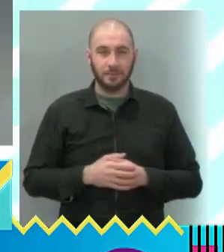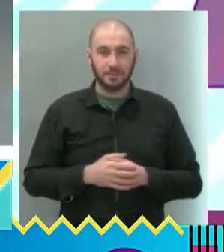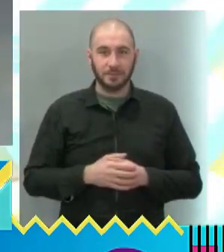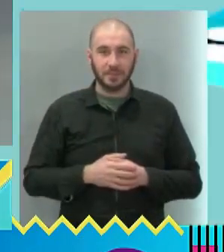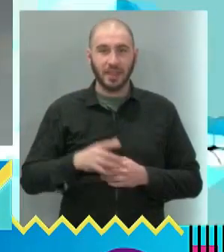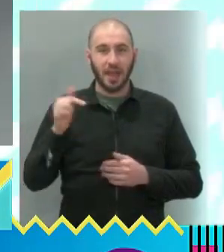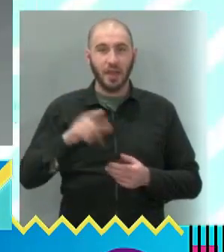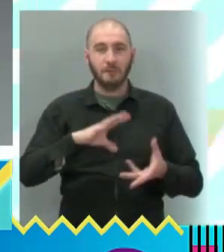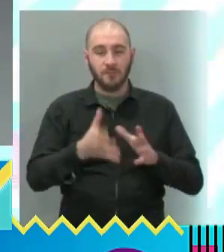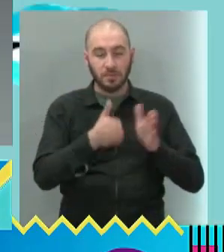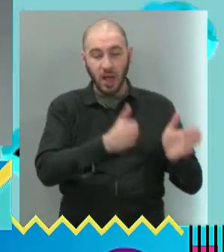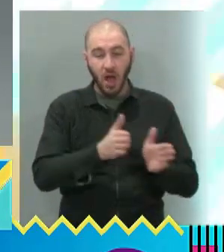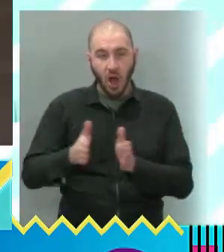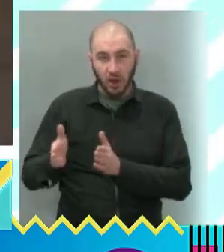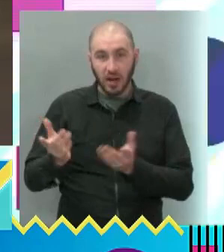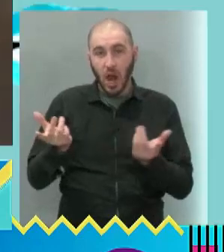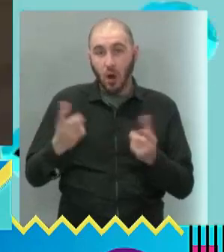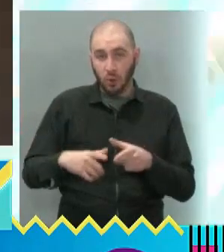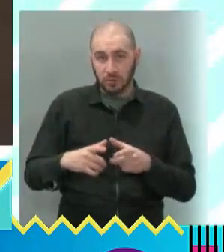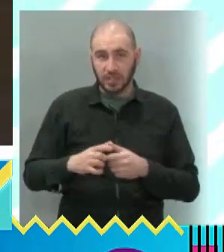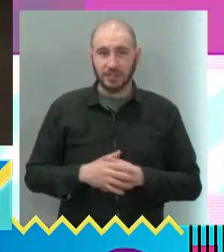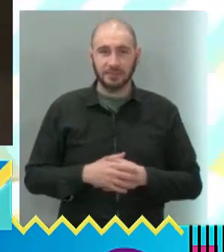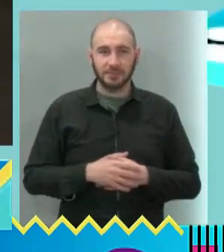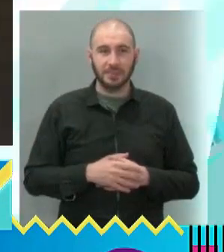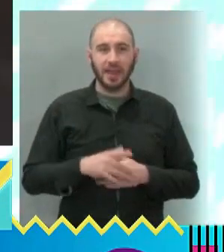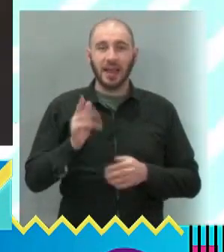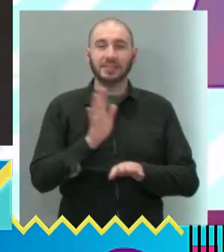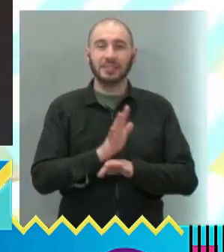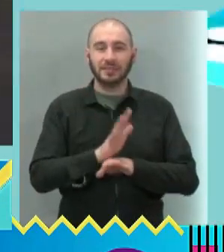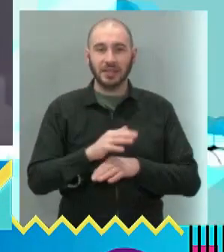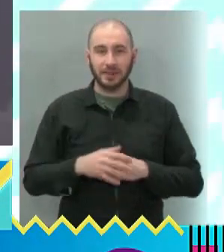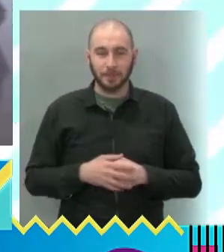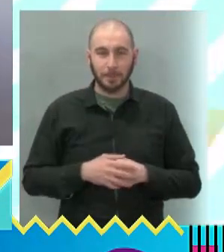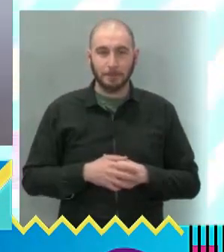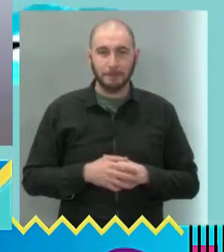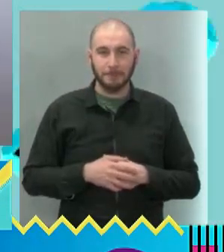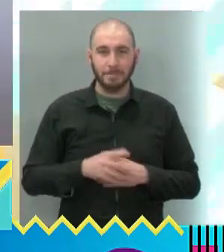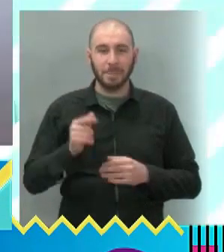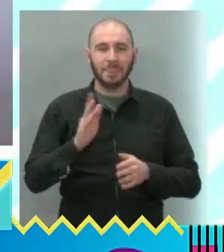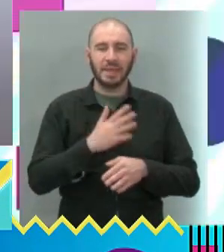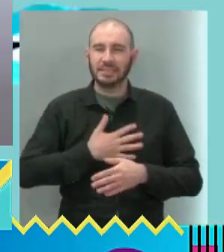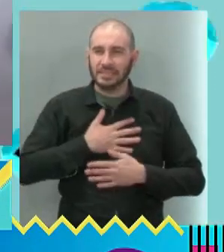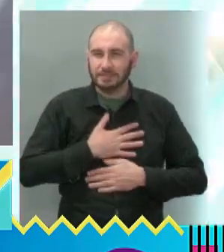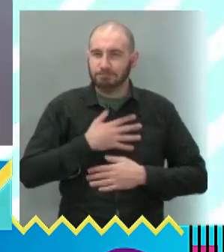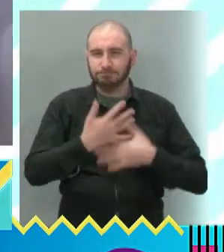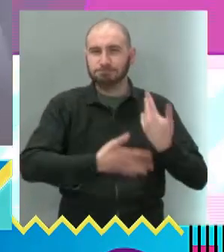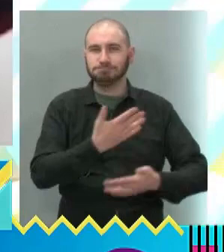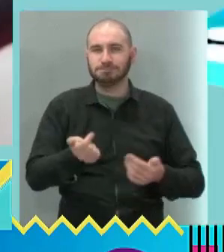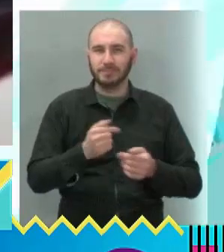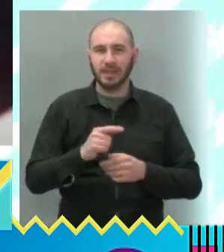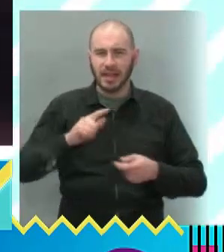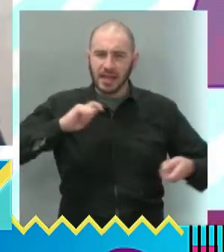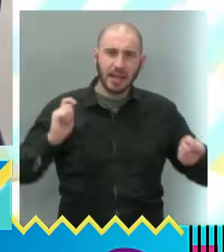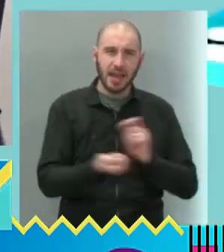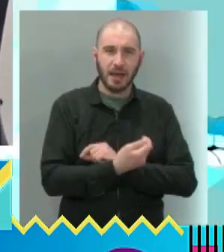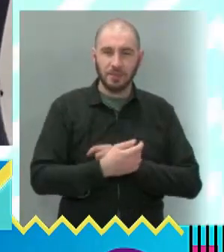la forma organizativa de juntas, ¿cierto?, representan un sentir revolucionario y de